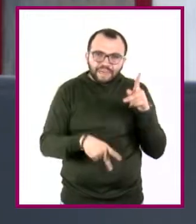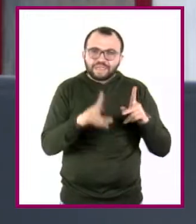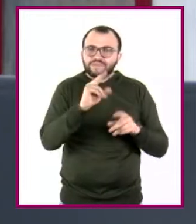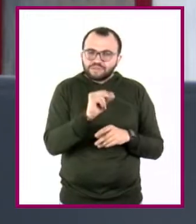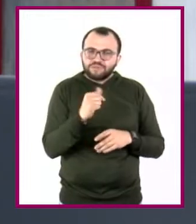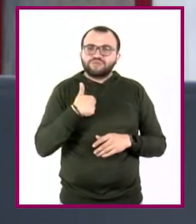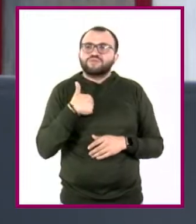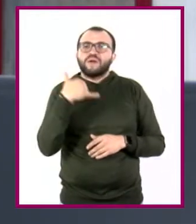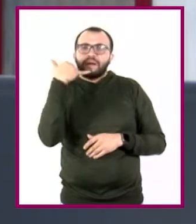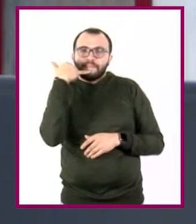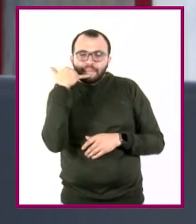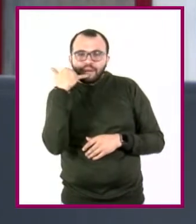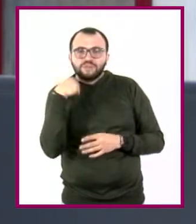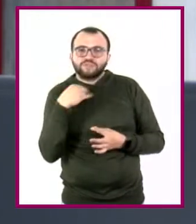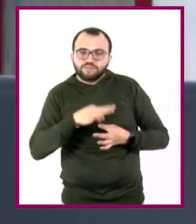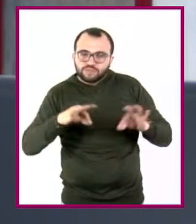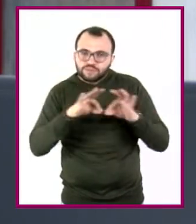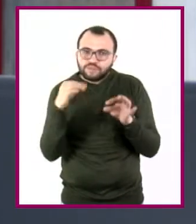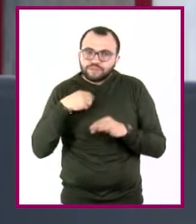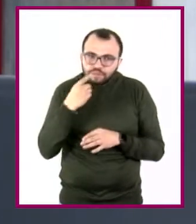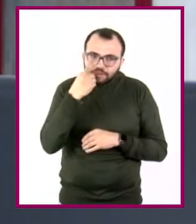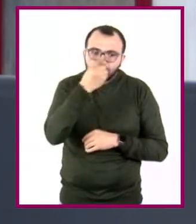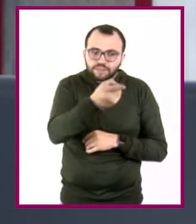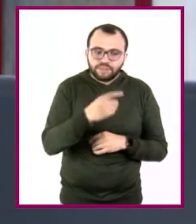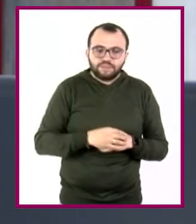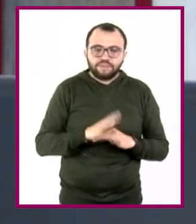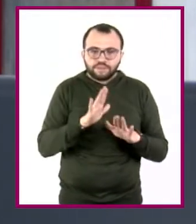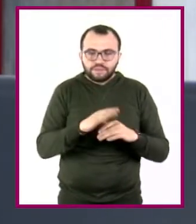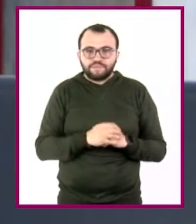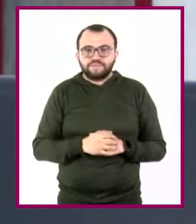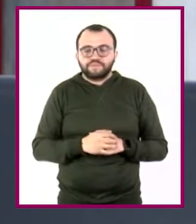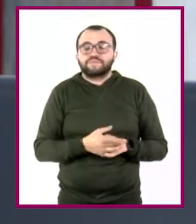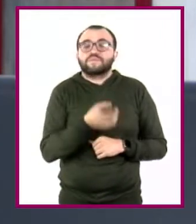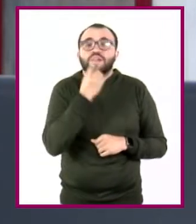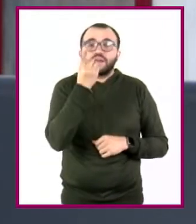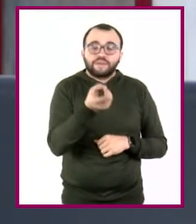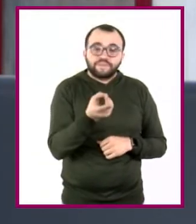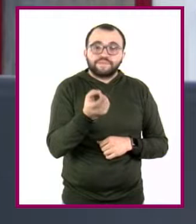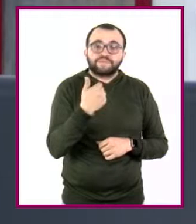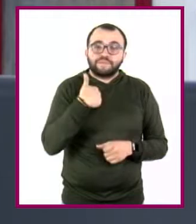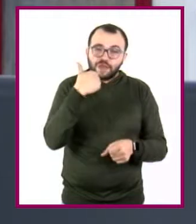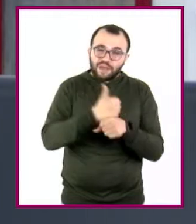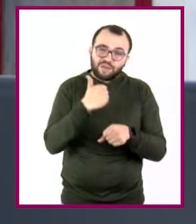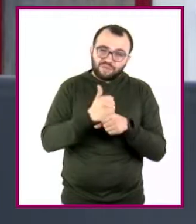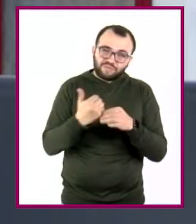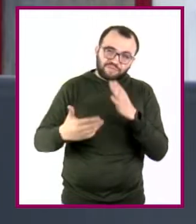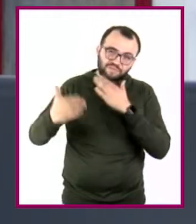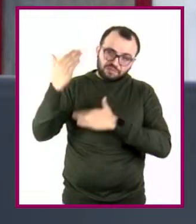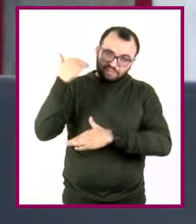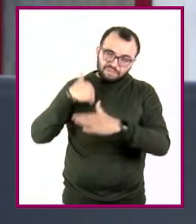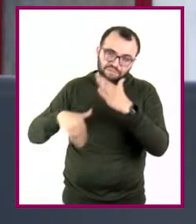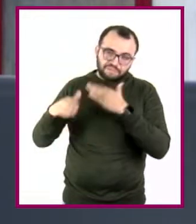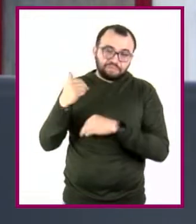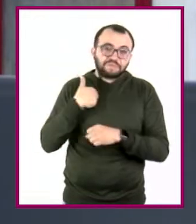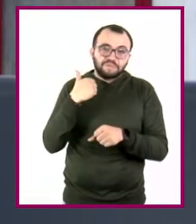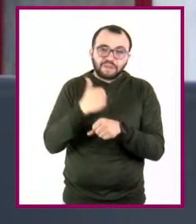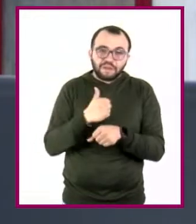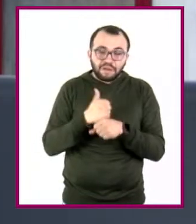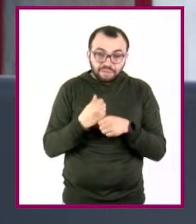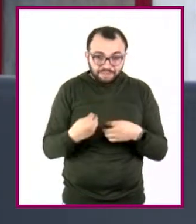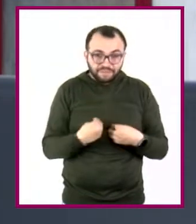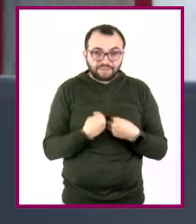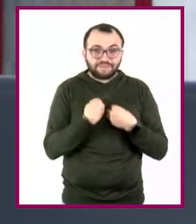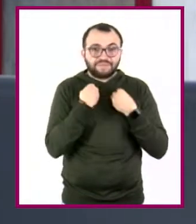favor, estoy hablando de algo muy importante. Resulta que desde mis abuelos Desde que mis abuelos